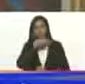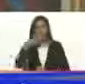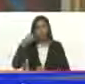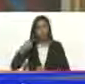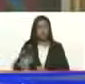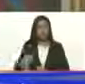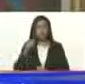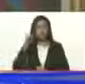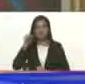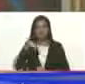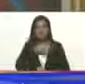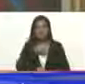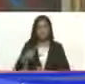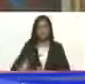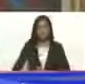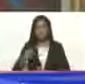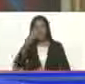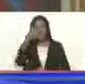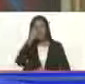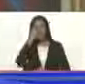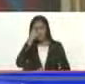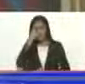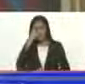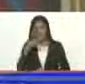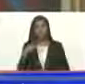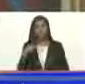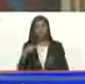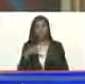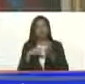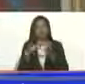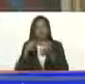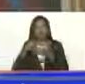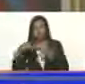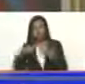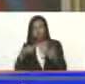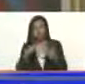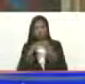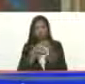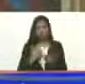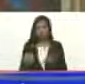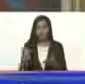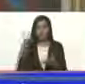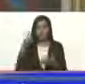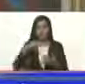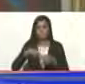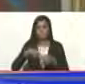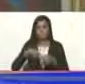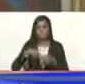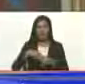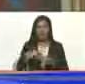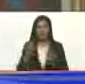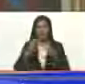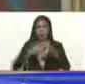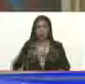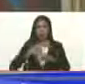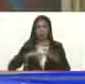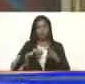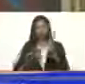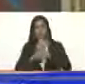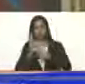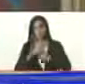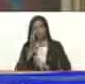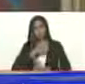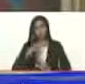China, la India, Irán, bueno, y con todo el que quiera hacer alianzas con nosotros para el desarrollo, para